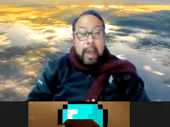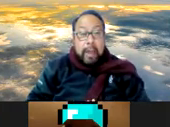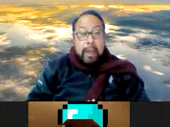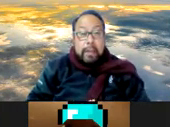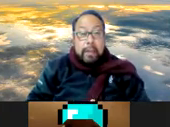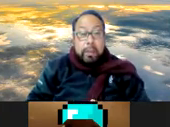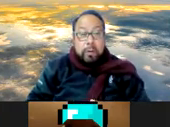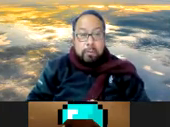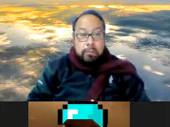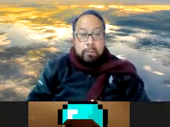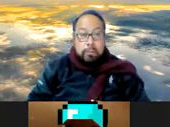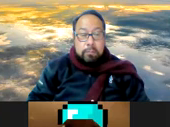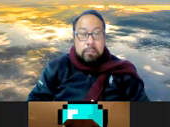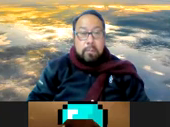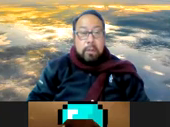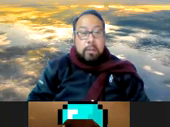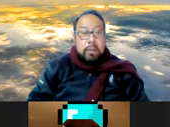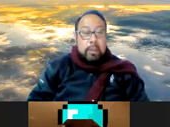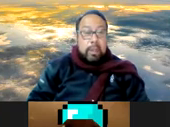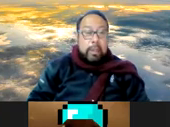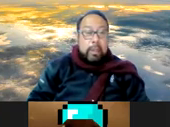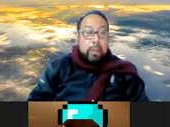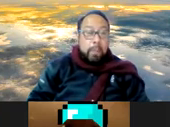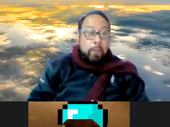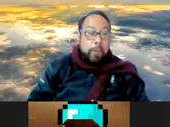géneros académicos,